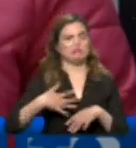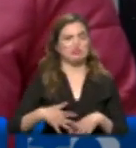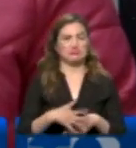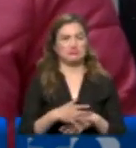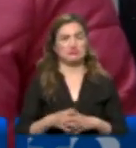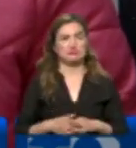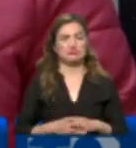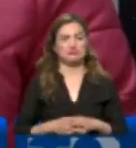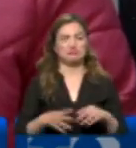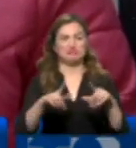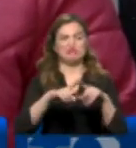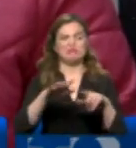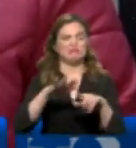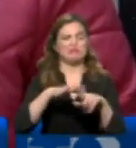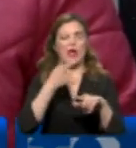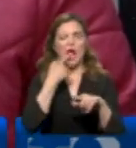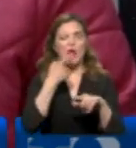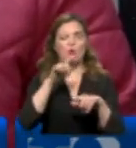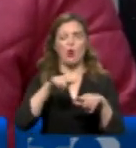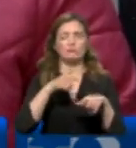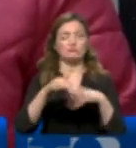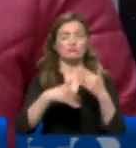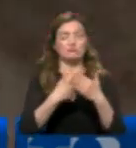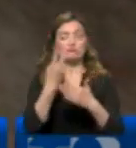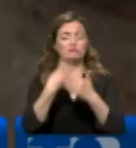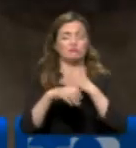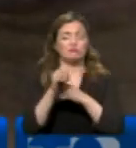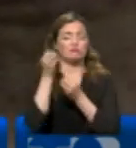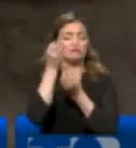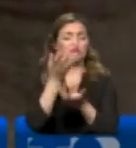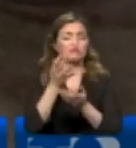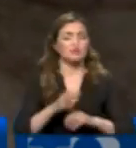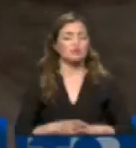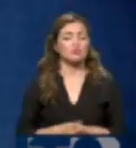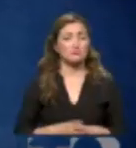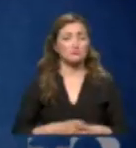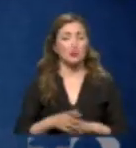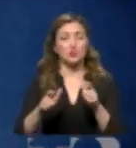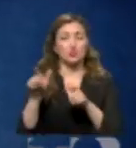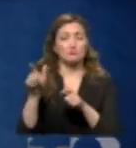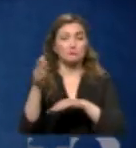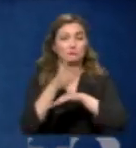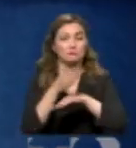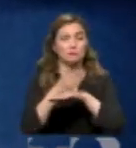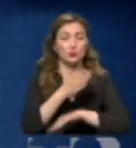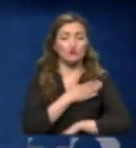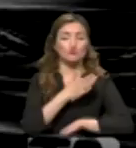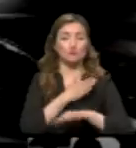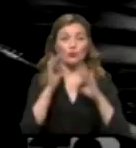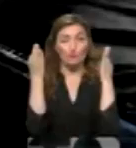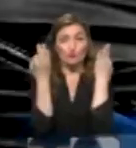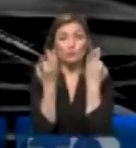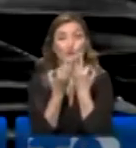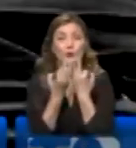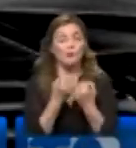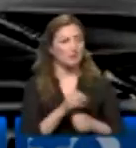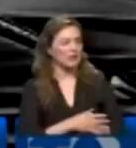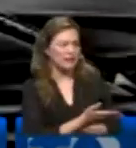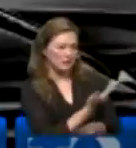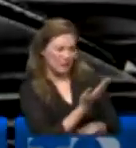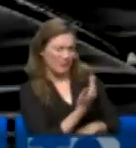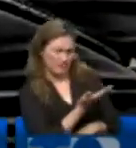lamía la vagina, una de mis hijas. El vecino era una persona de confianza de la familia que con engaños